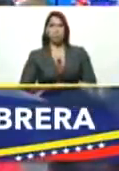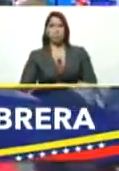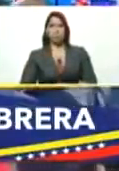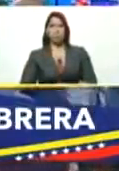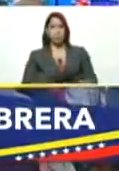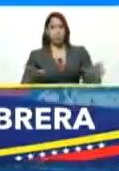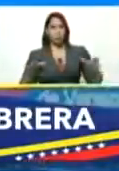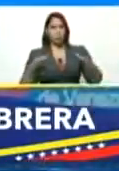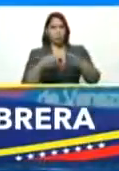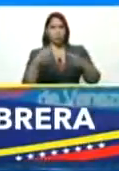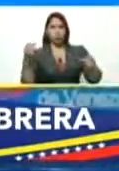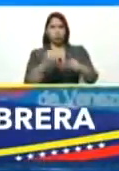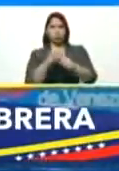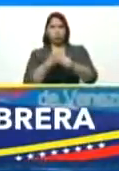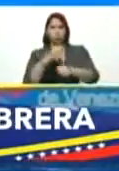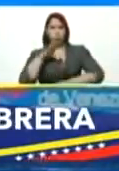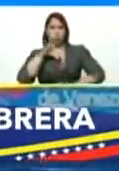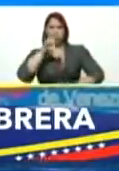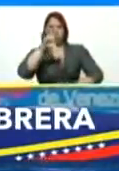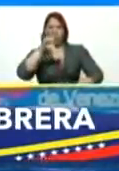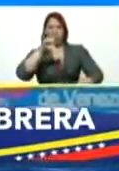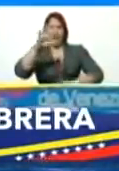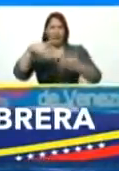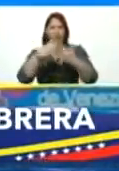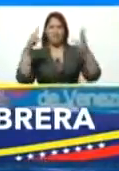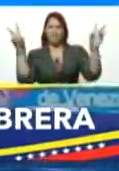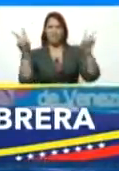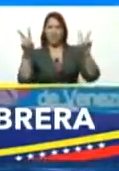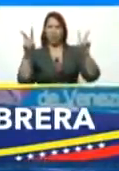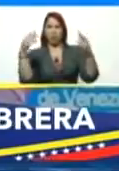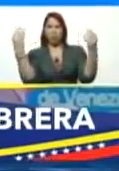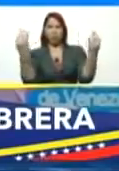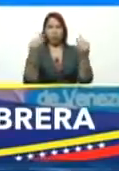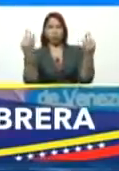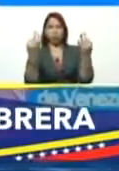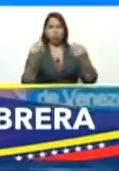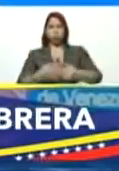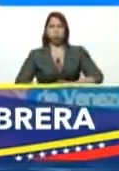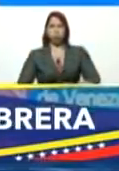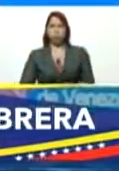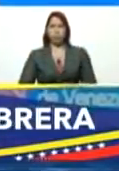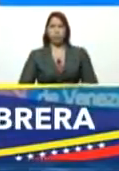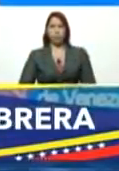clase obrera de la patria hasta la victoria siempre